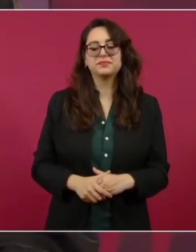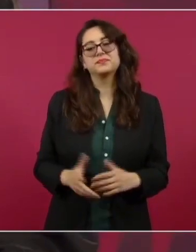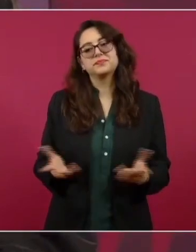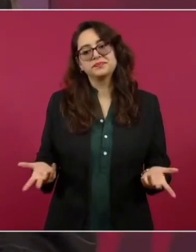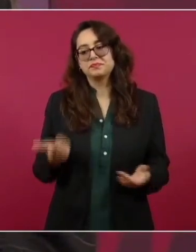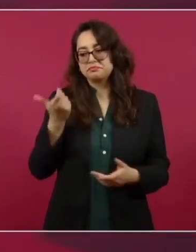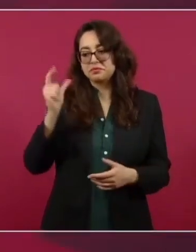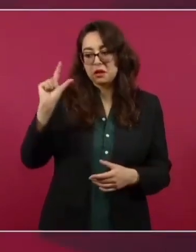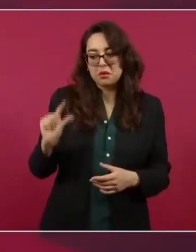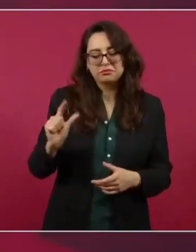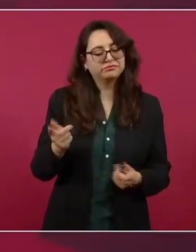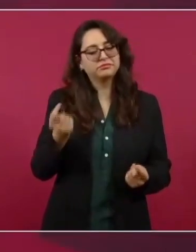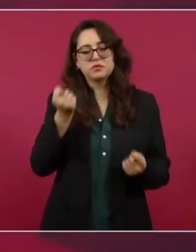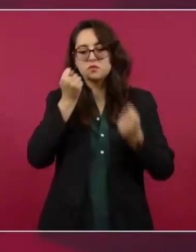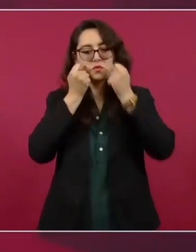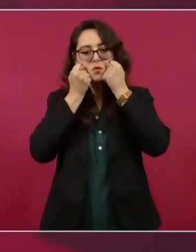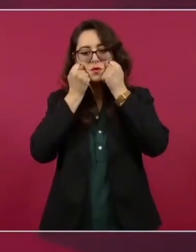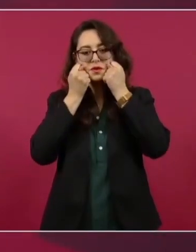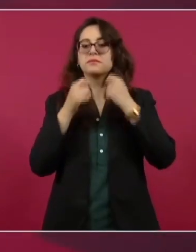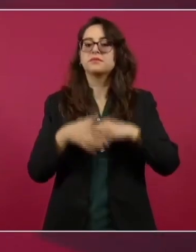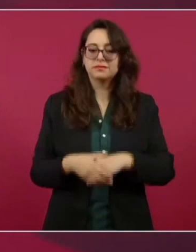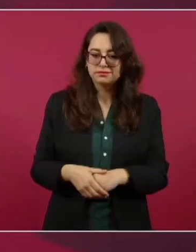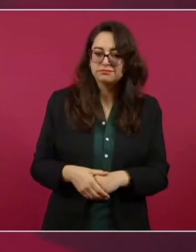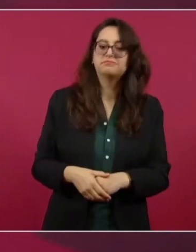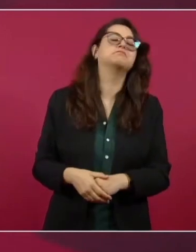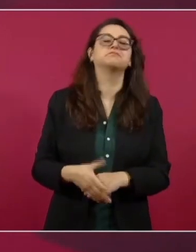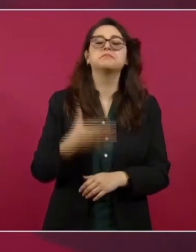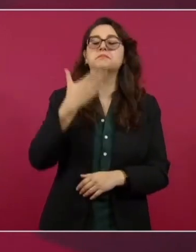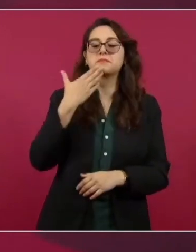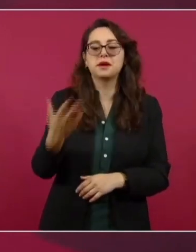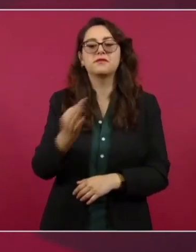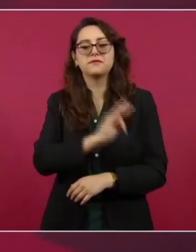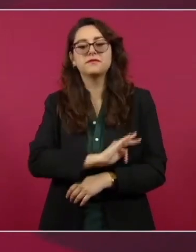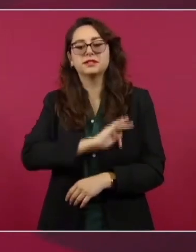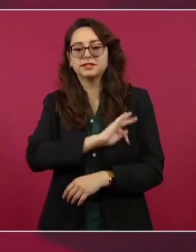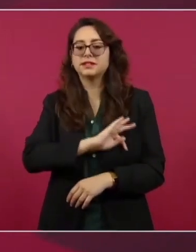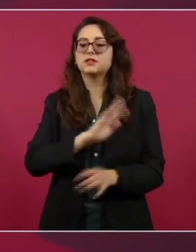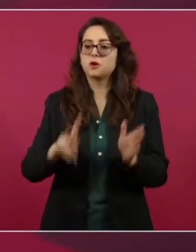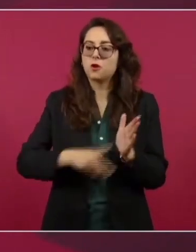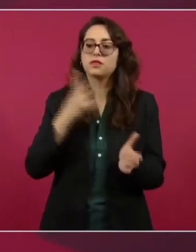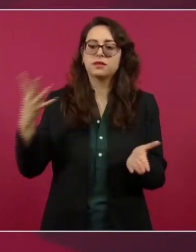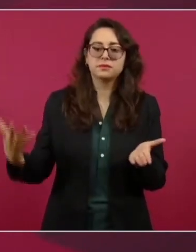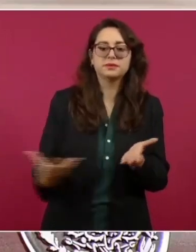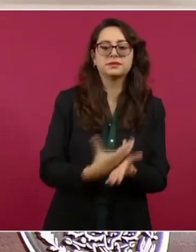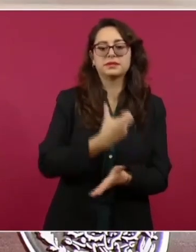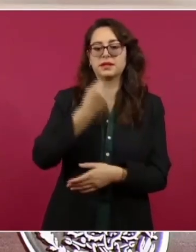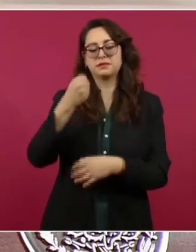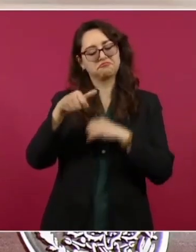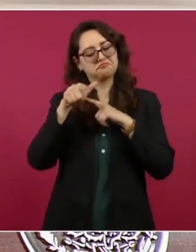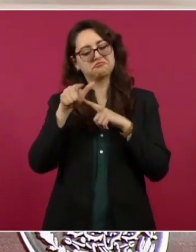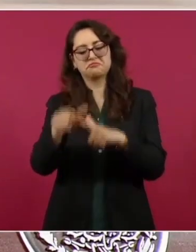muy merecido el que haya triunfado Y que siga